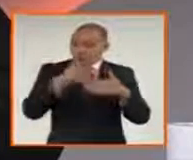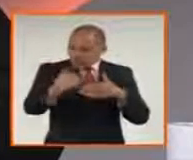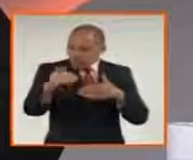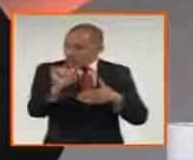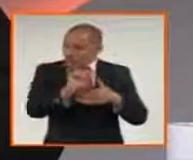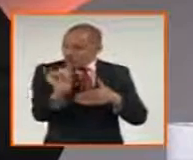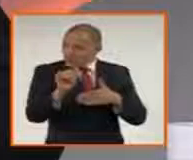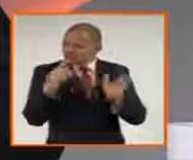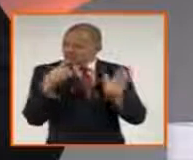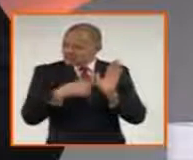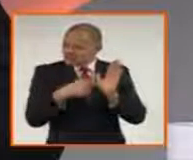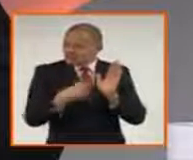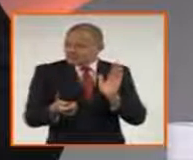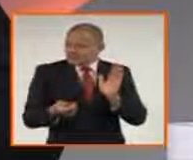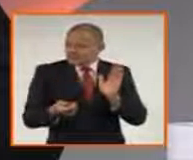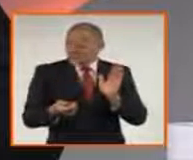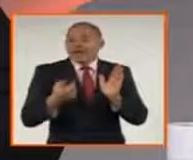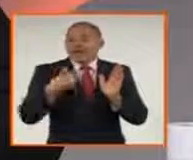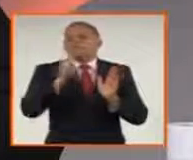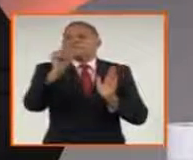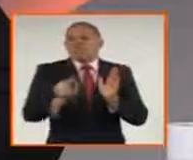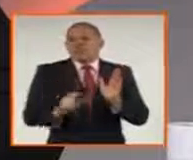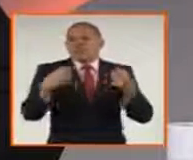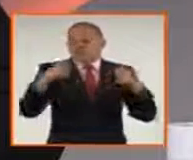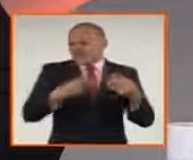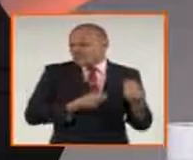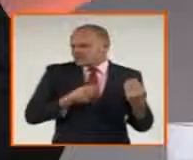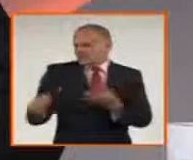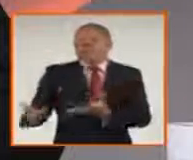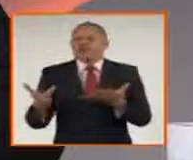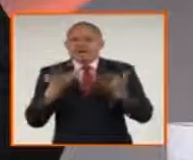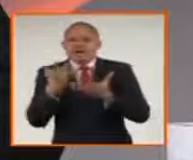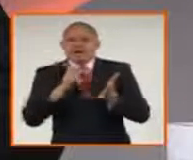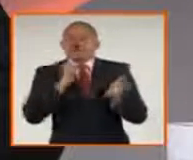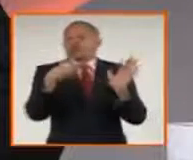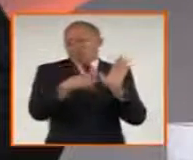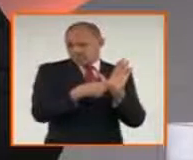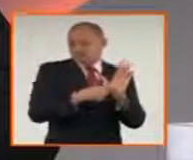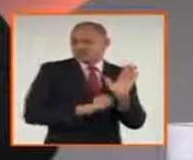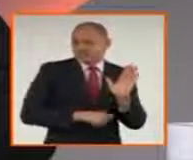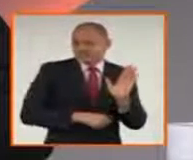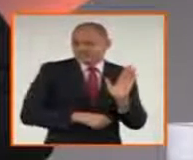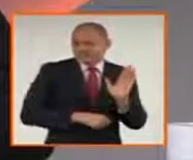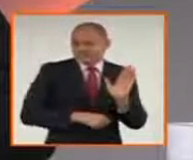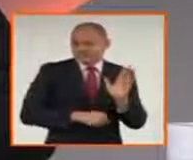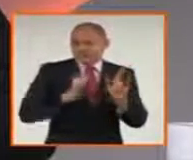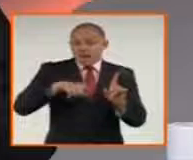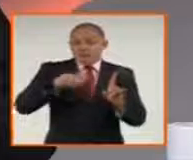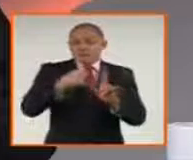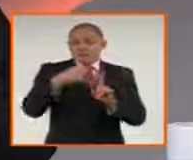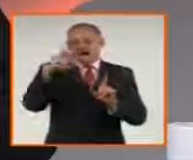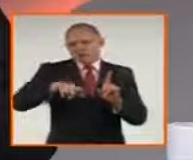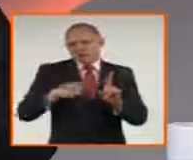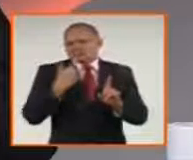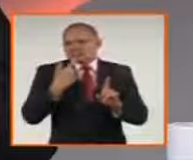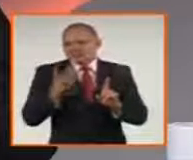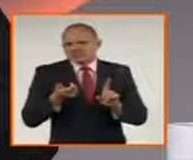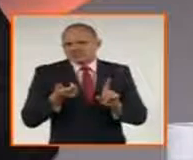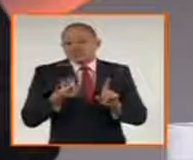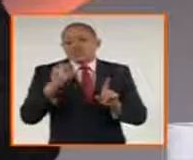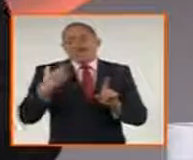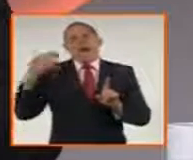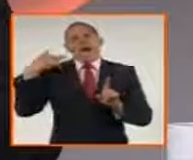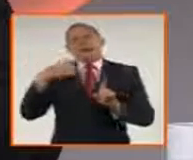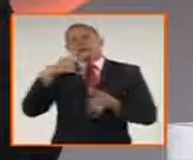quienes existe esa obligación de dar alimentos. Otro de los cambios que tenemos en el proyecto es precisamente la ampliación de ese círculo de